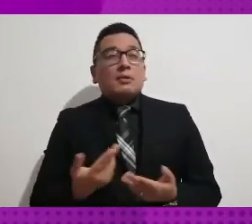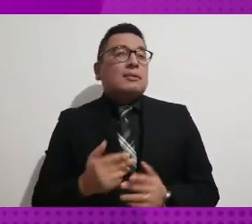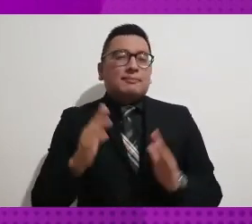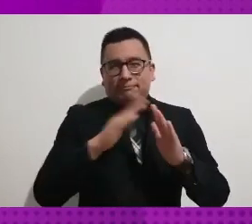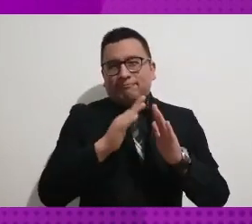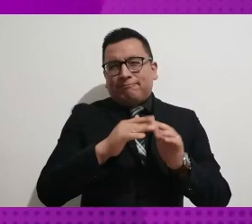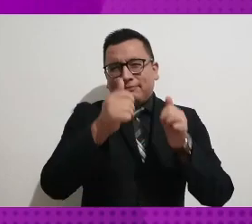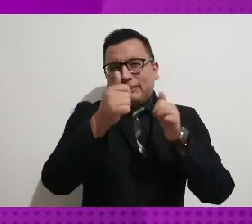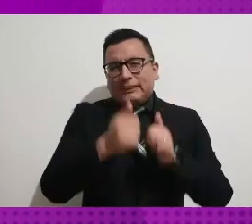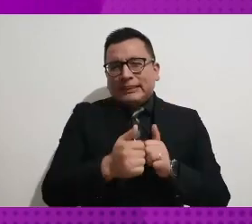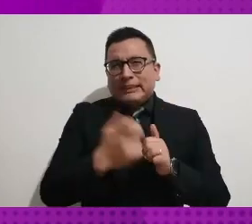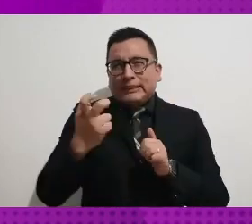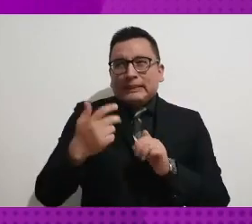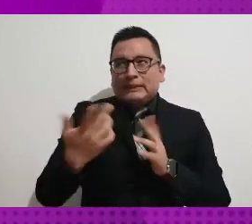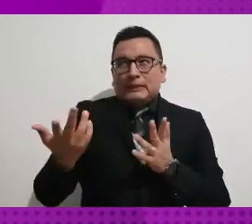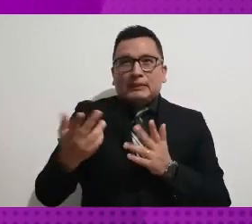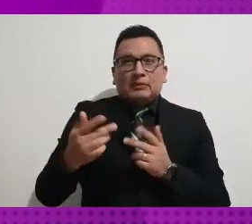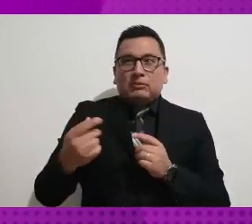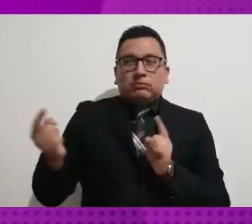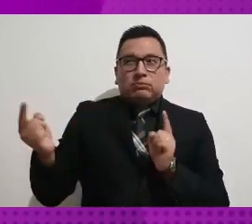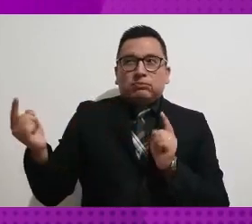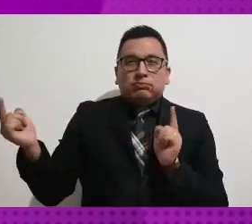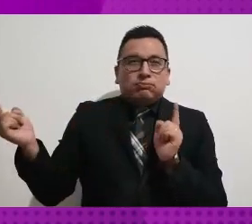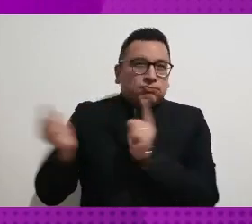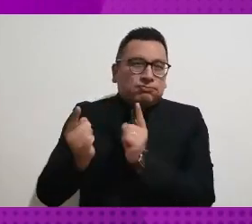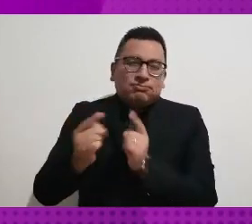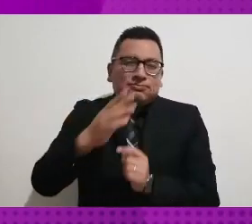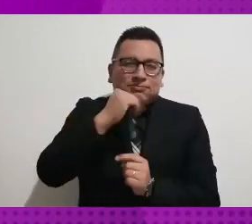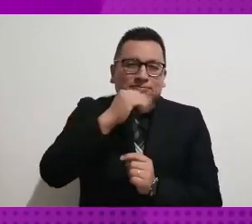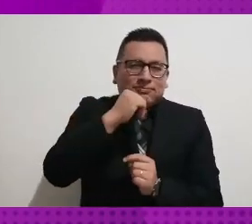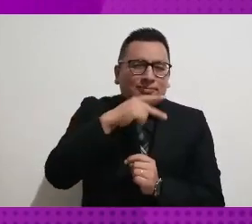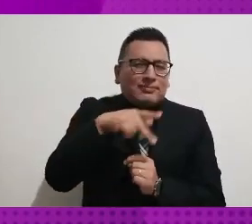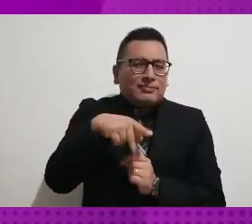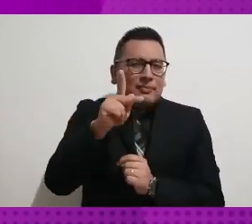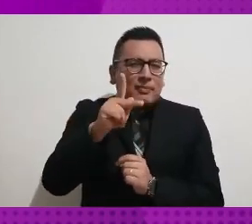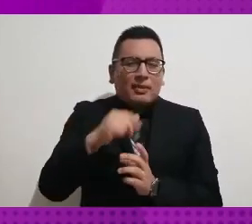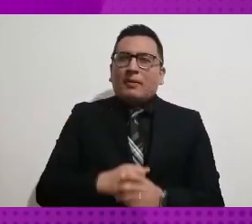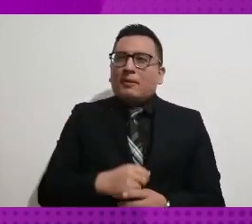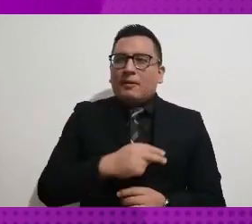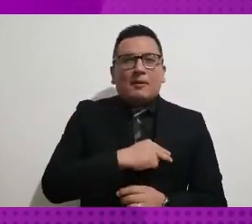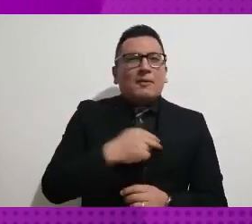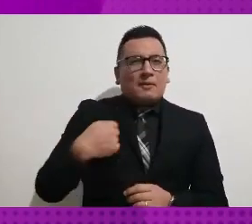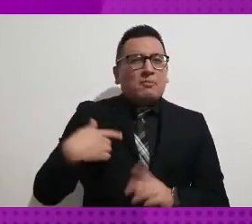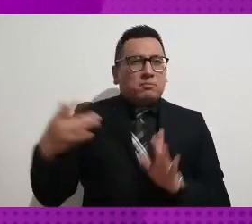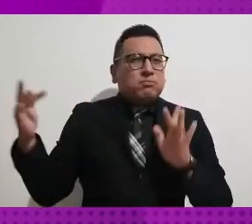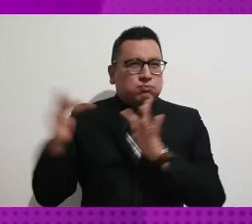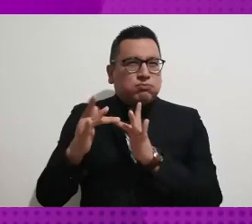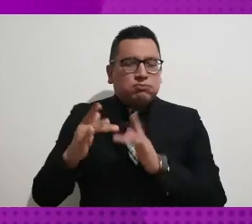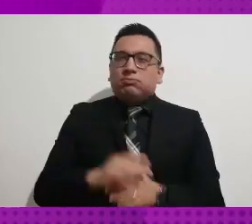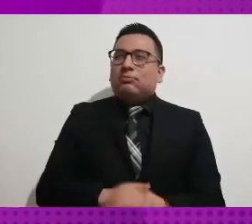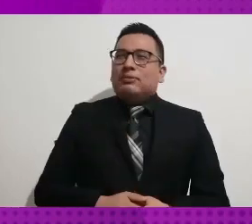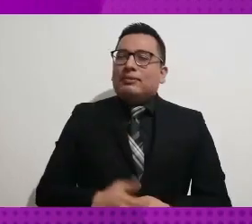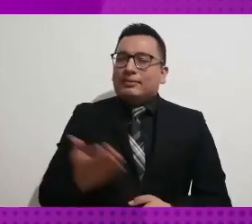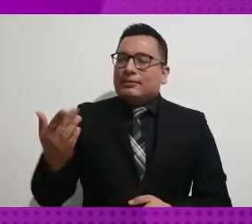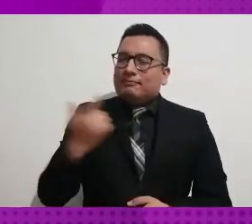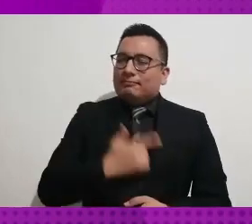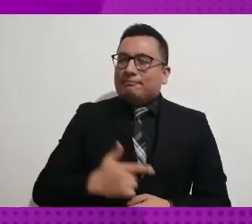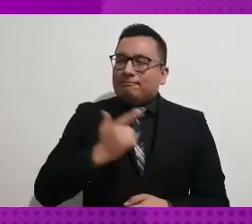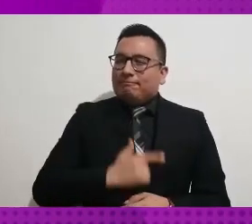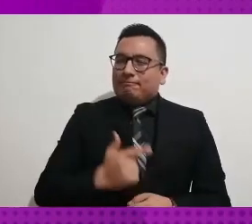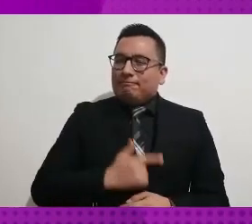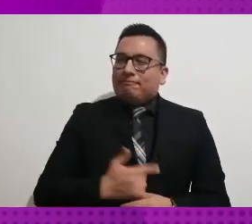cuidándonos, hay que guardar la sana distancia, seguir las recomendaciones de salud de las autoridades, y pues bueno, un placer tenerla